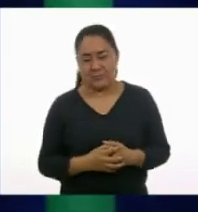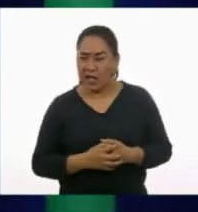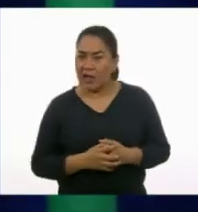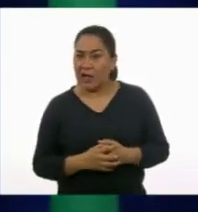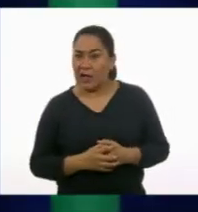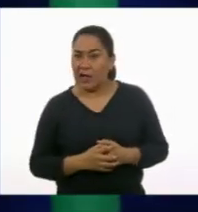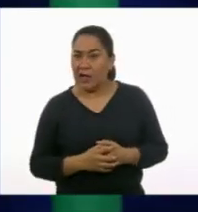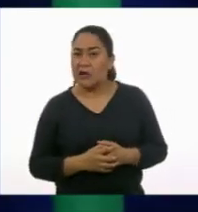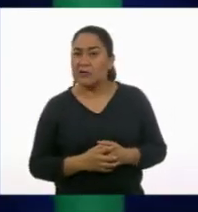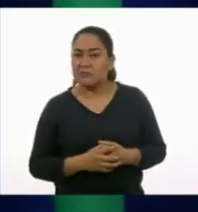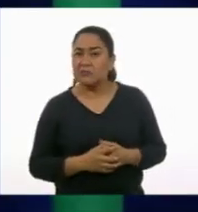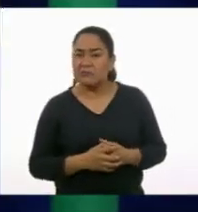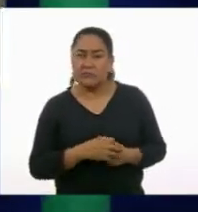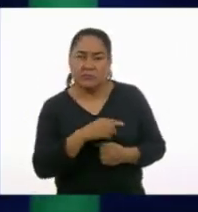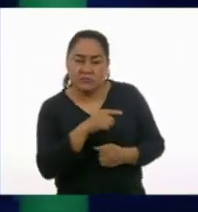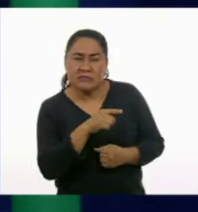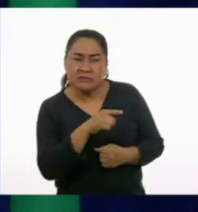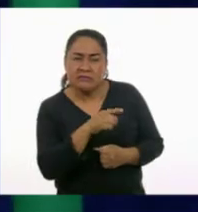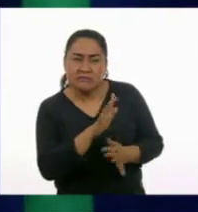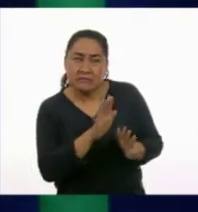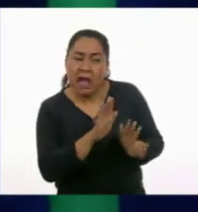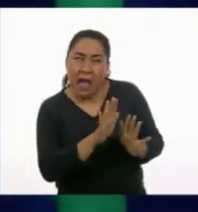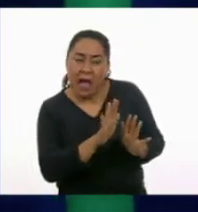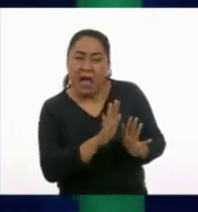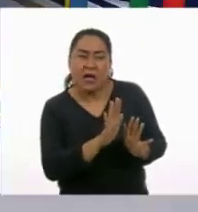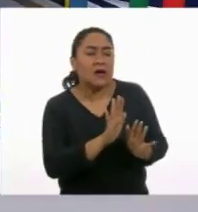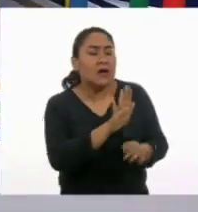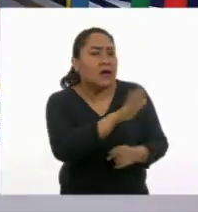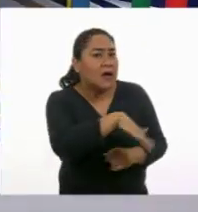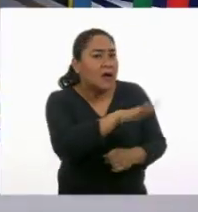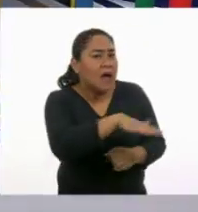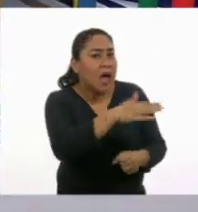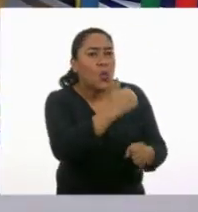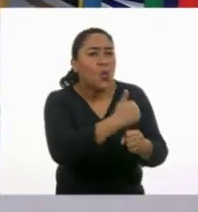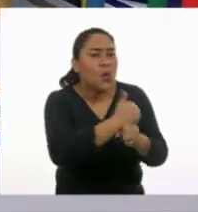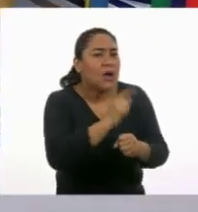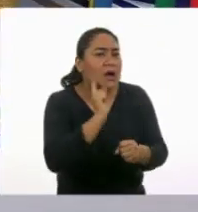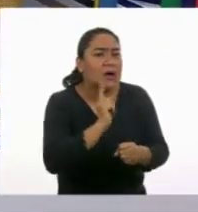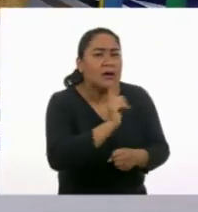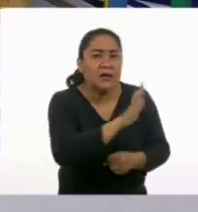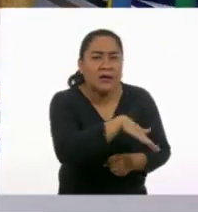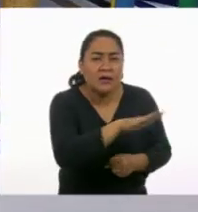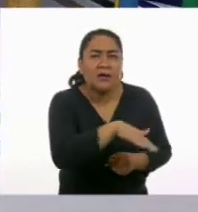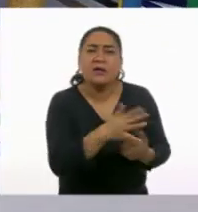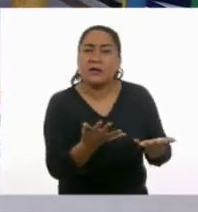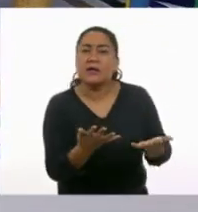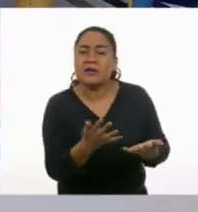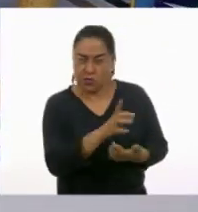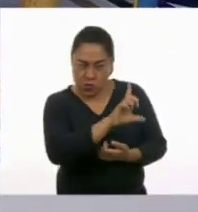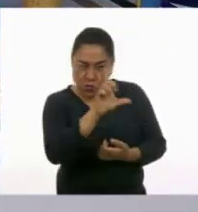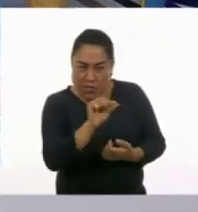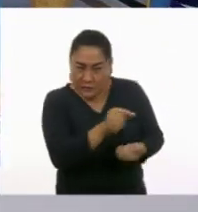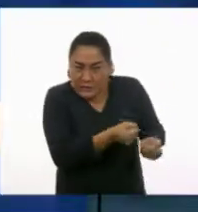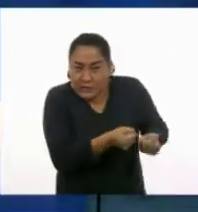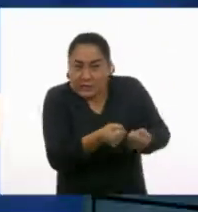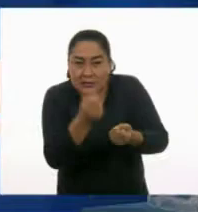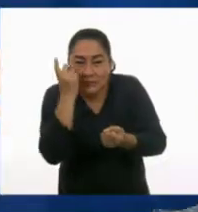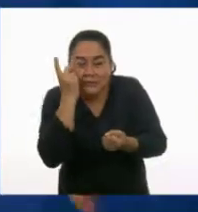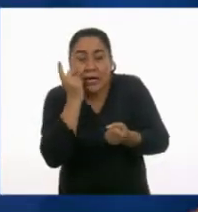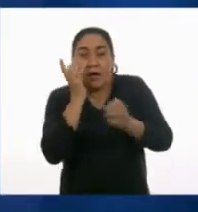¿verdad? Porque tenemos un programa que hacer. No, sí, sí, abuelita, abuelita, no, luego la llevamos a dormir, por